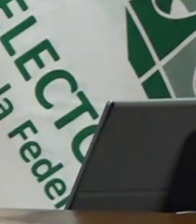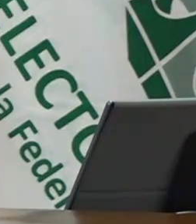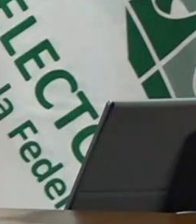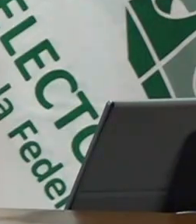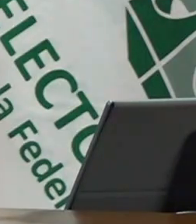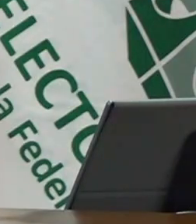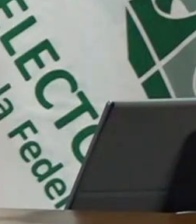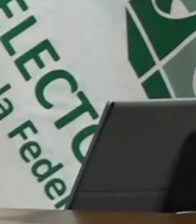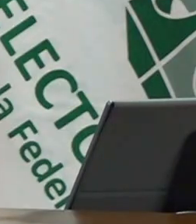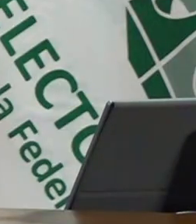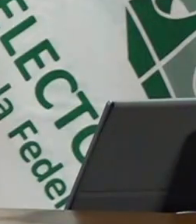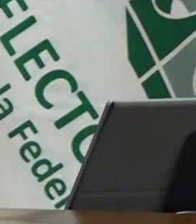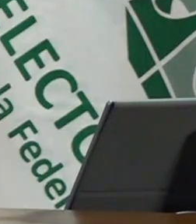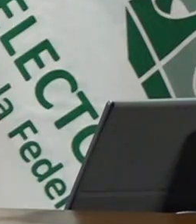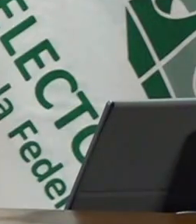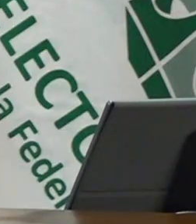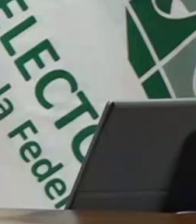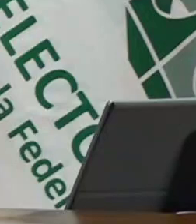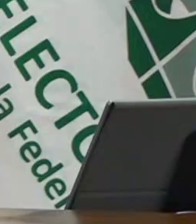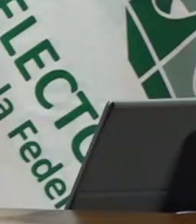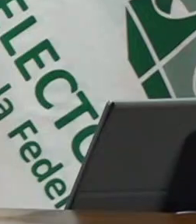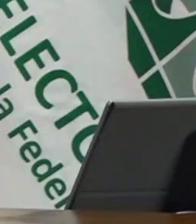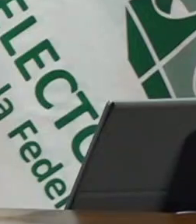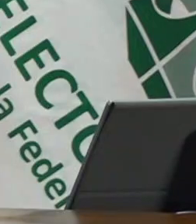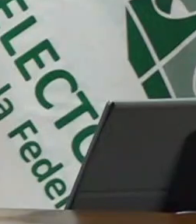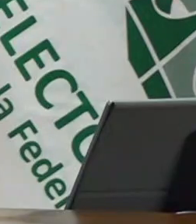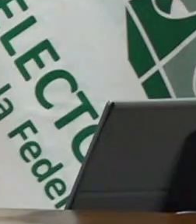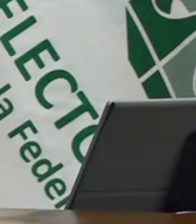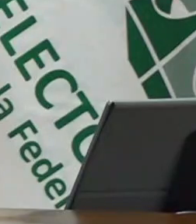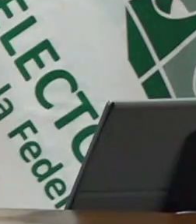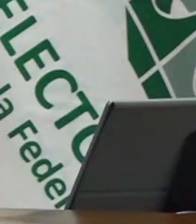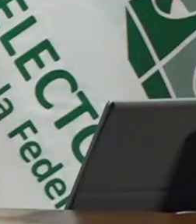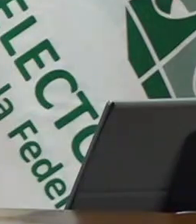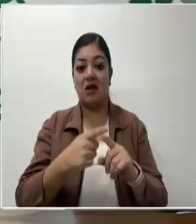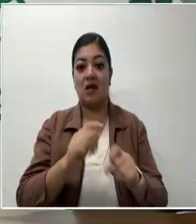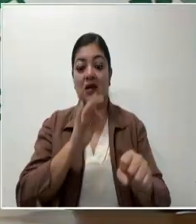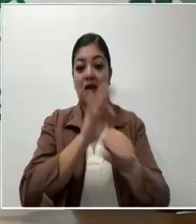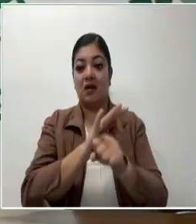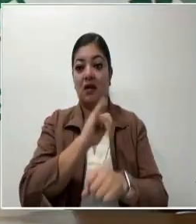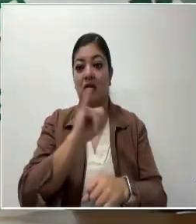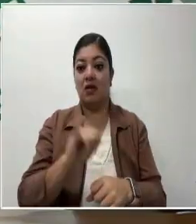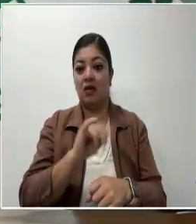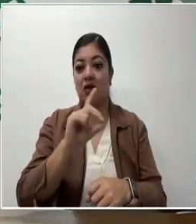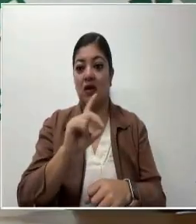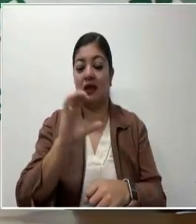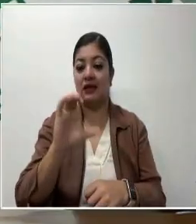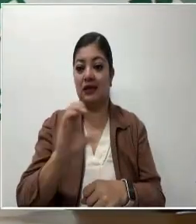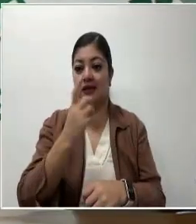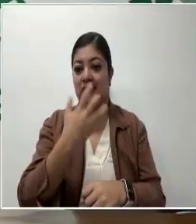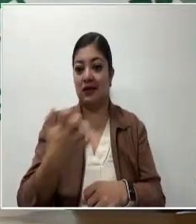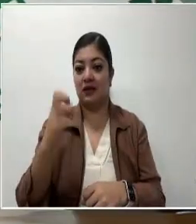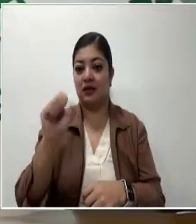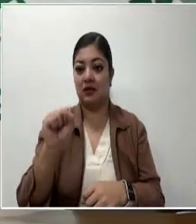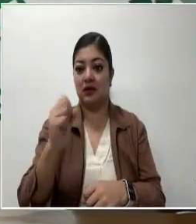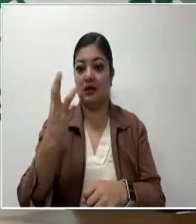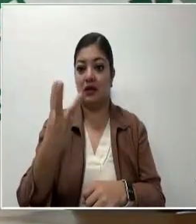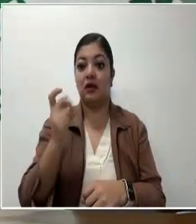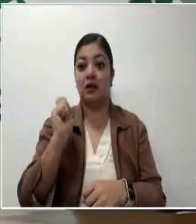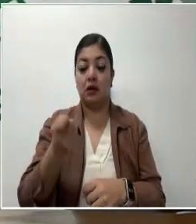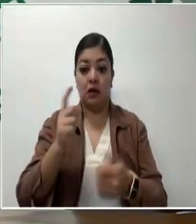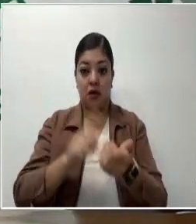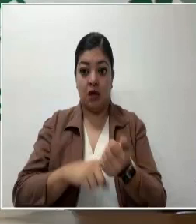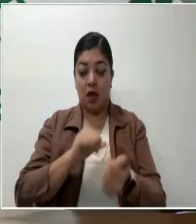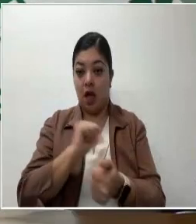medidas de protección establecidas en la sentencia controvertida en favor del la actora en el juicio ciudadano 563 no fueron de materia no fueron materia de